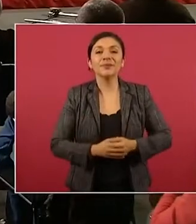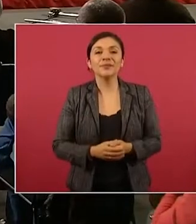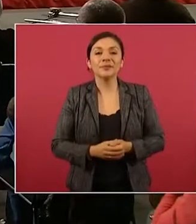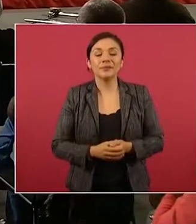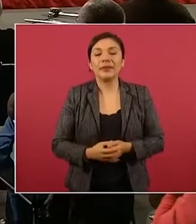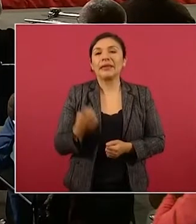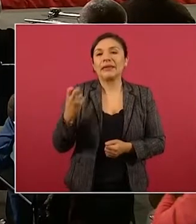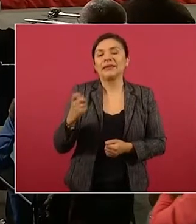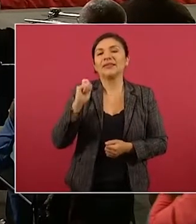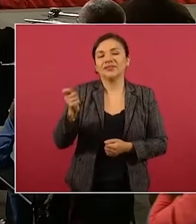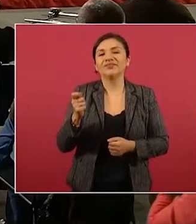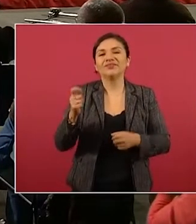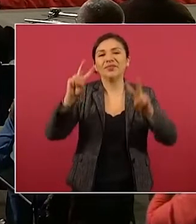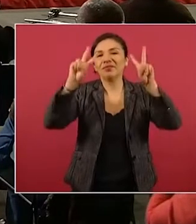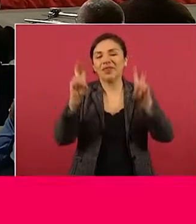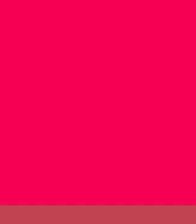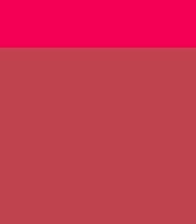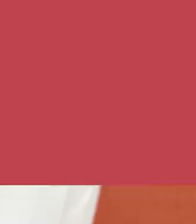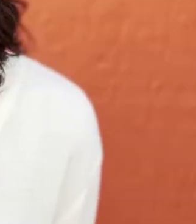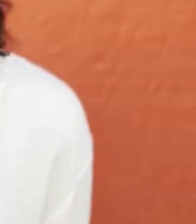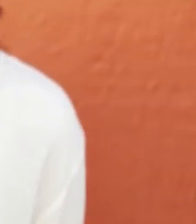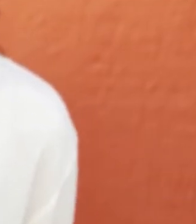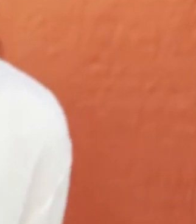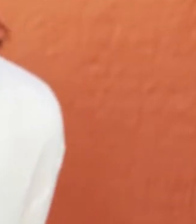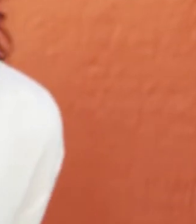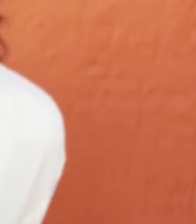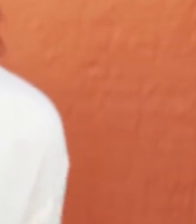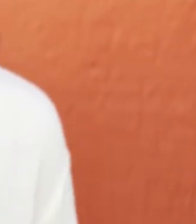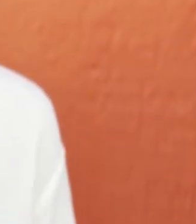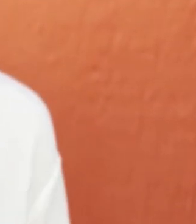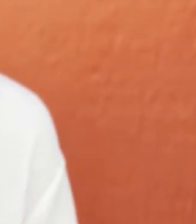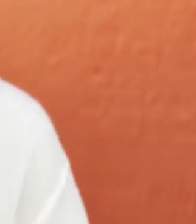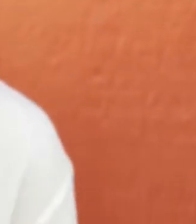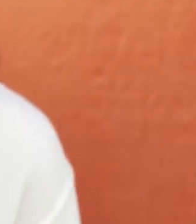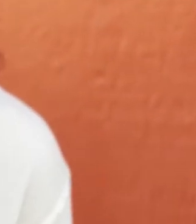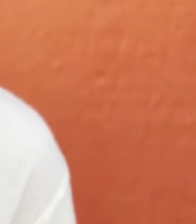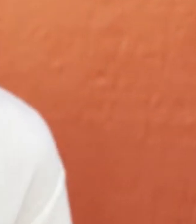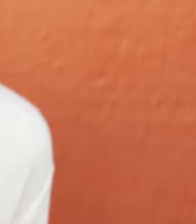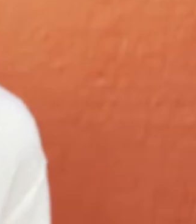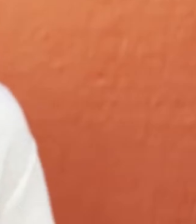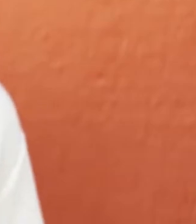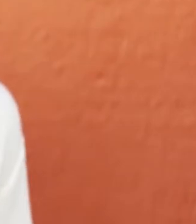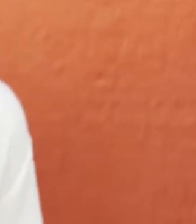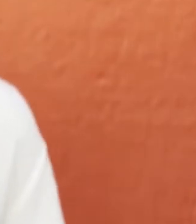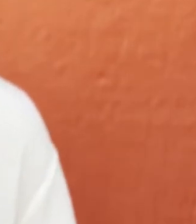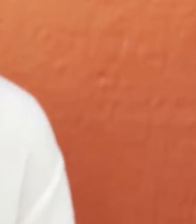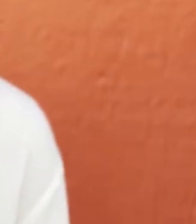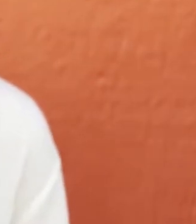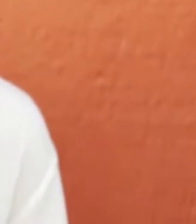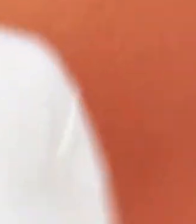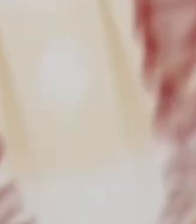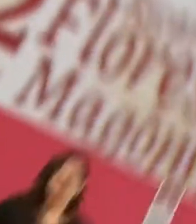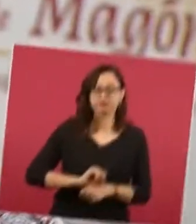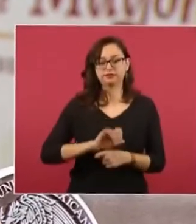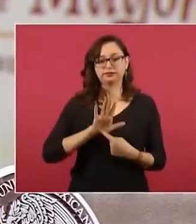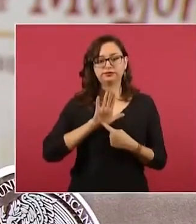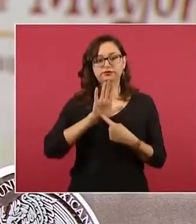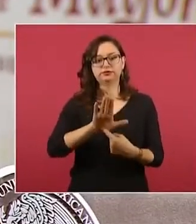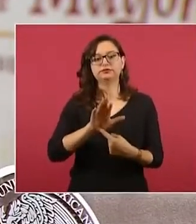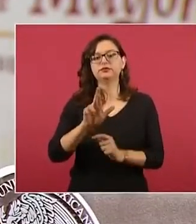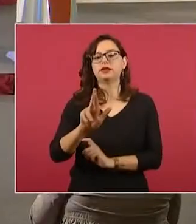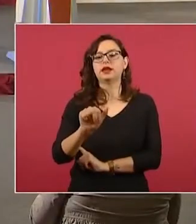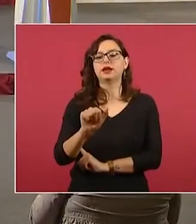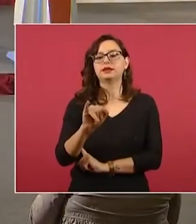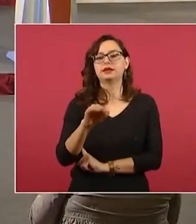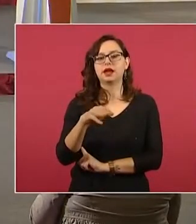Este es el Quién es quién en las mentiras de la semana. Y los invito a ver el resumen del Quién es quién en las mentiras de la semana. Raimundo